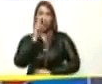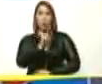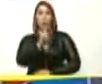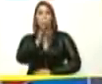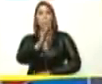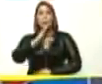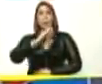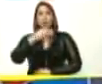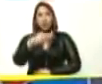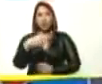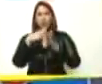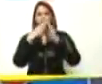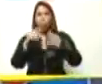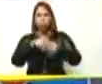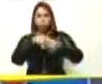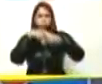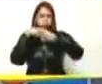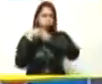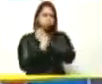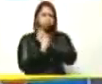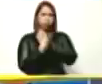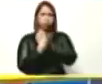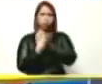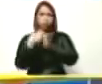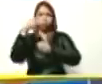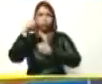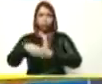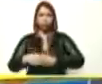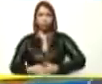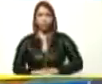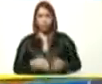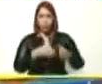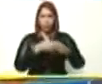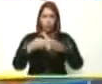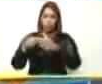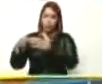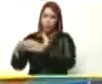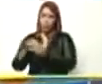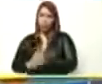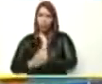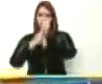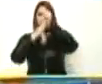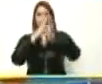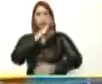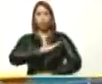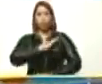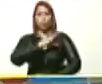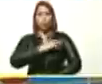y a todo el gran polo patriótico, y su red, de liderazgos sociales, y político.